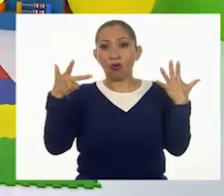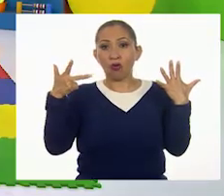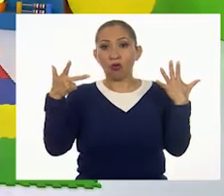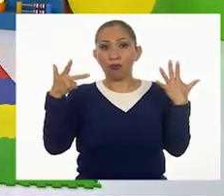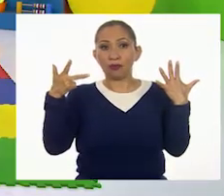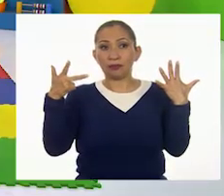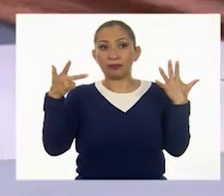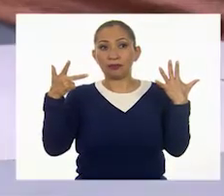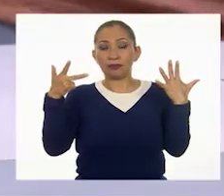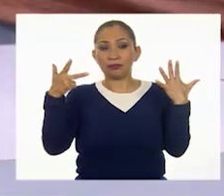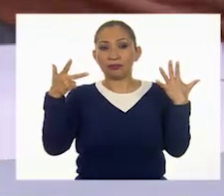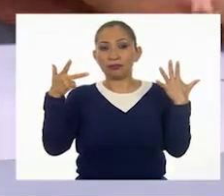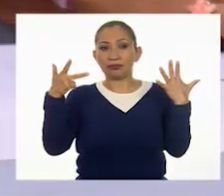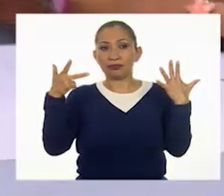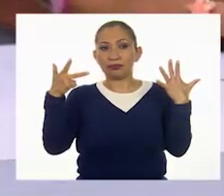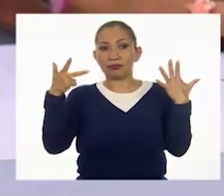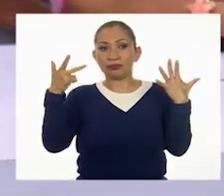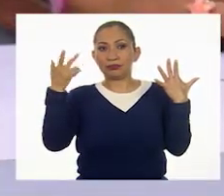Ocho.